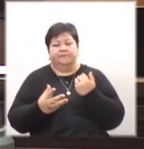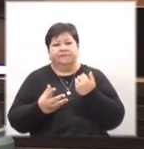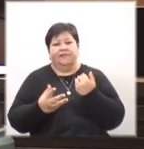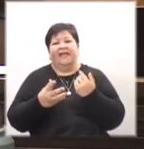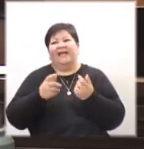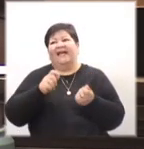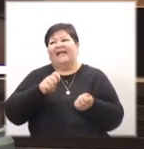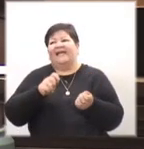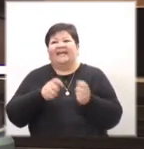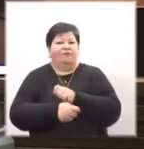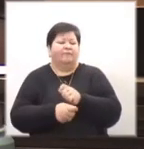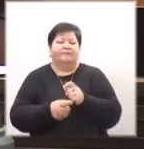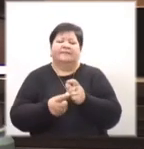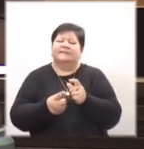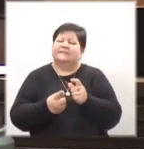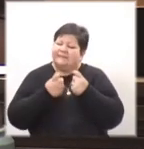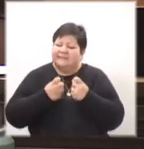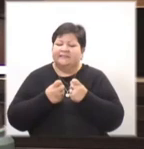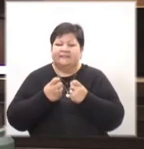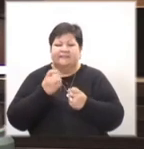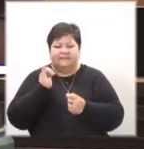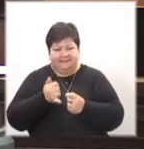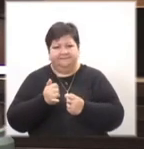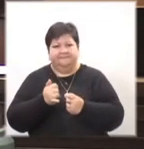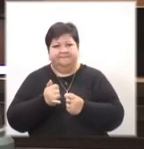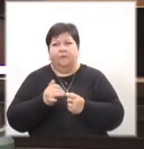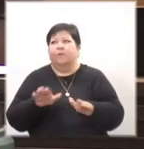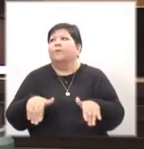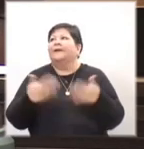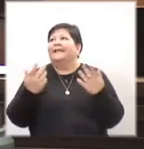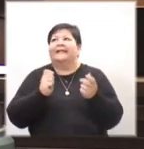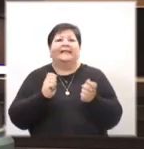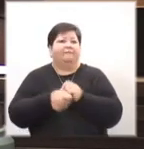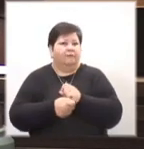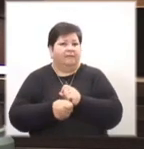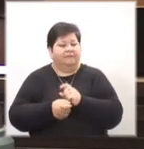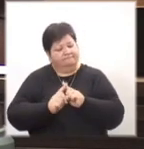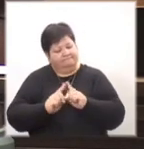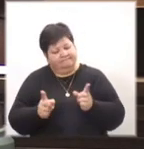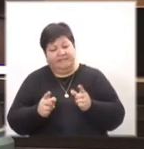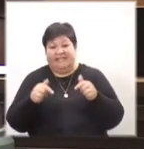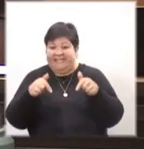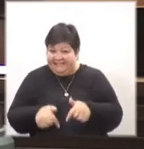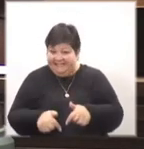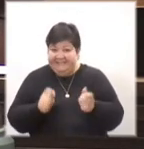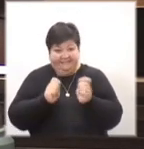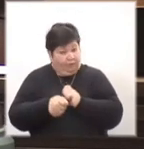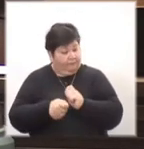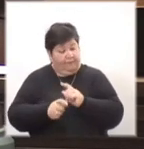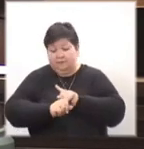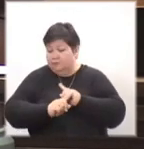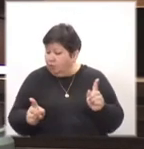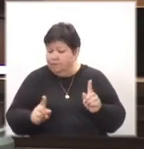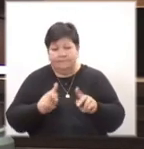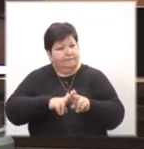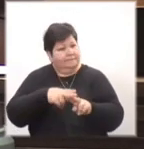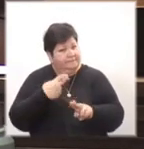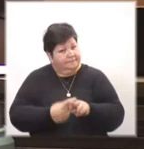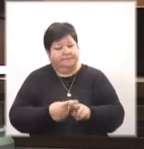es necesaria, pero no cualquier reforma, y mucho menos esta, lo volvemos a